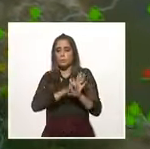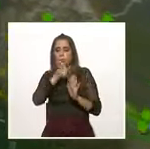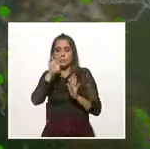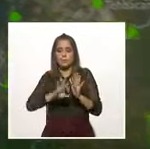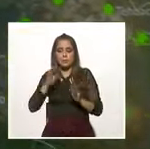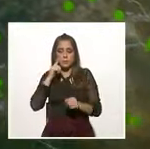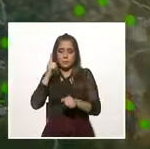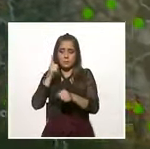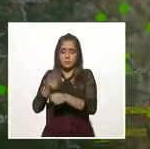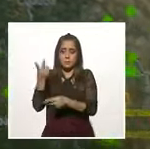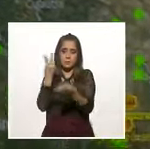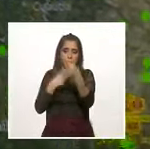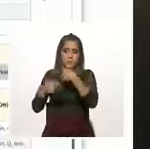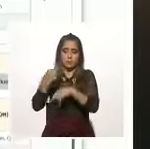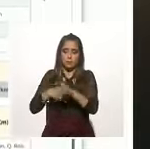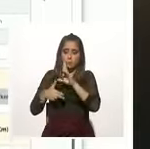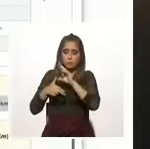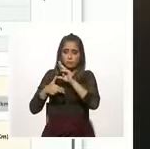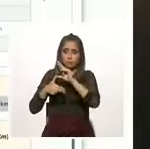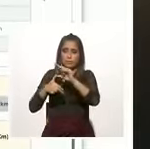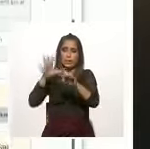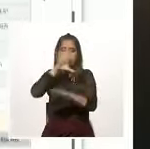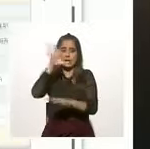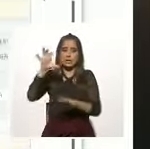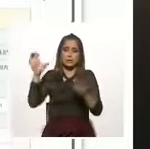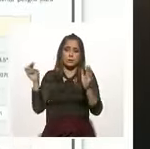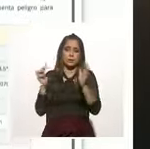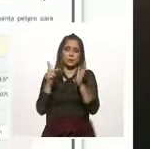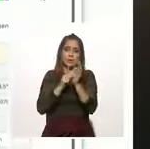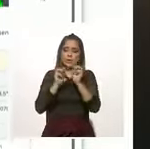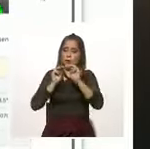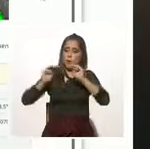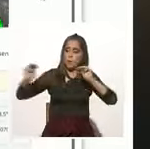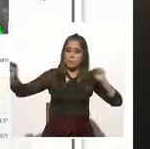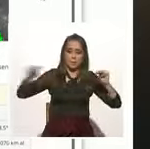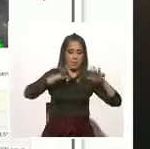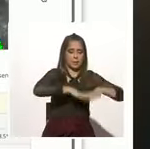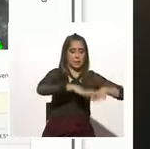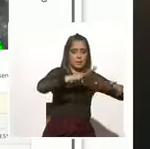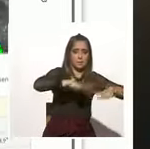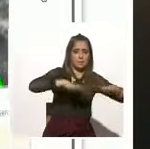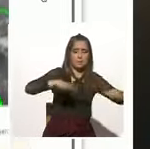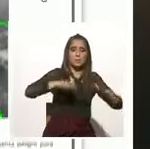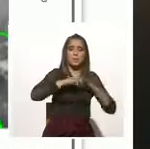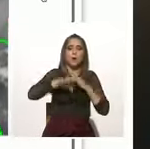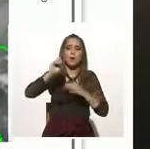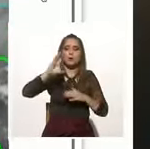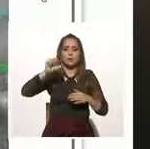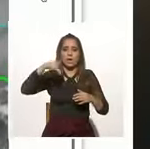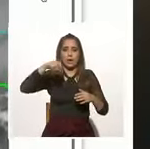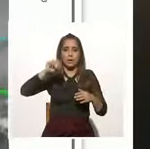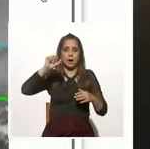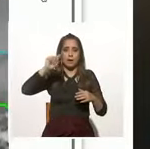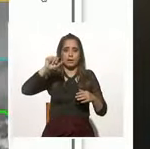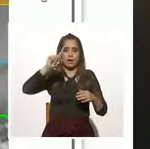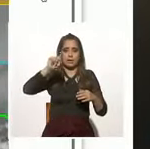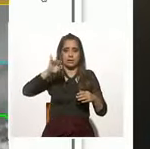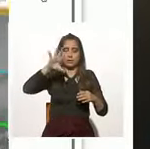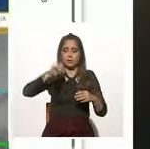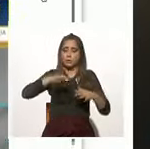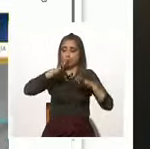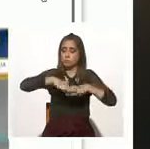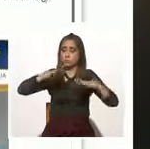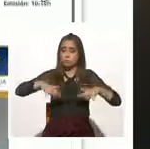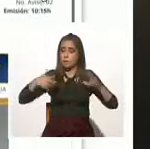detecta un ciclón tropical a más de 500 kilómetros de nuestras costas, por ejemplo en el Océano Atlántico, se emite, por